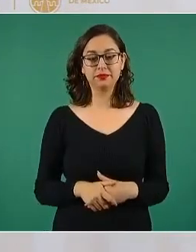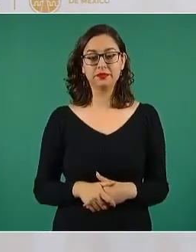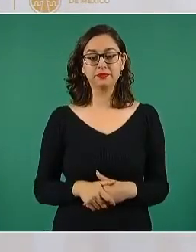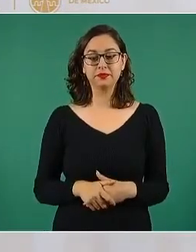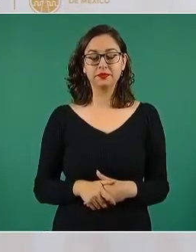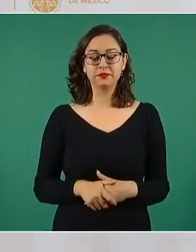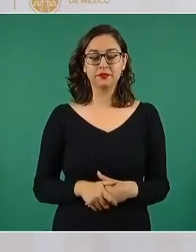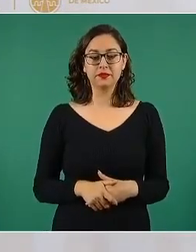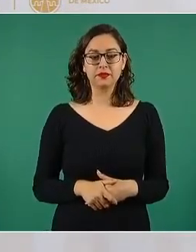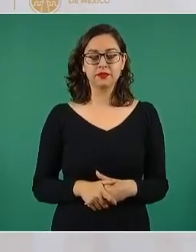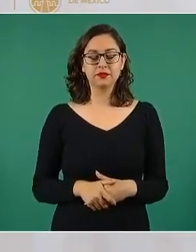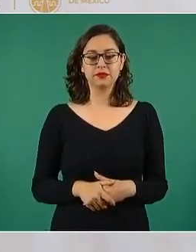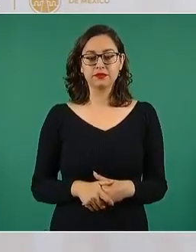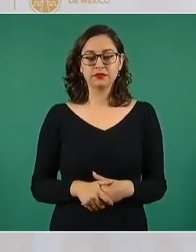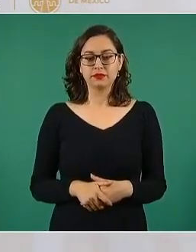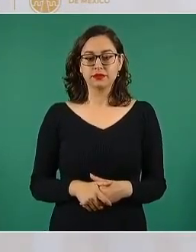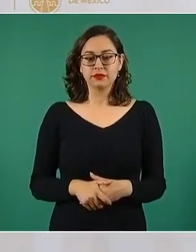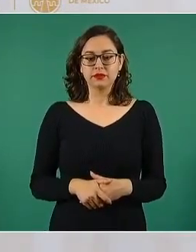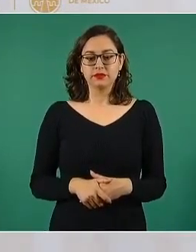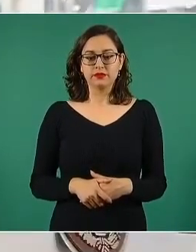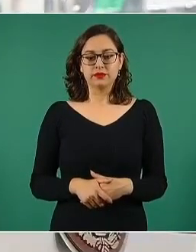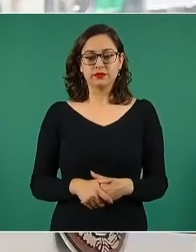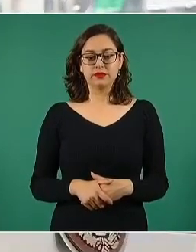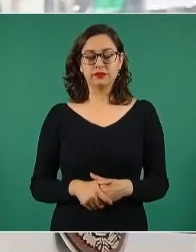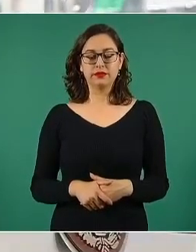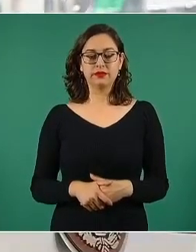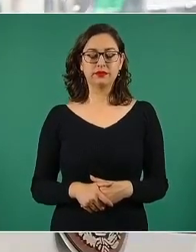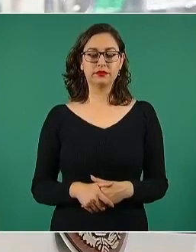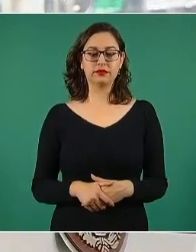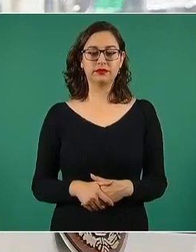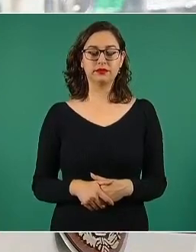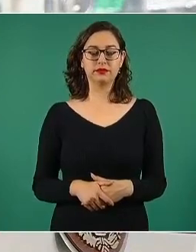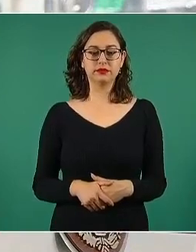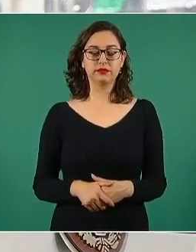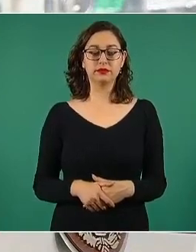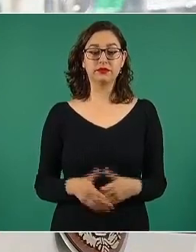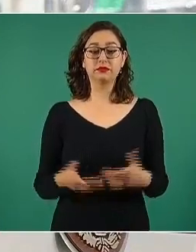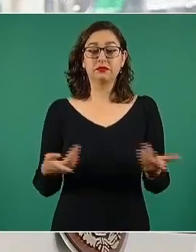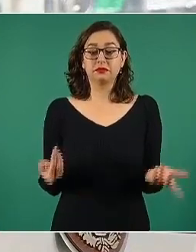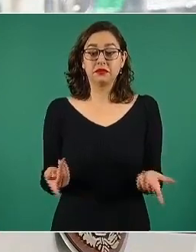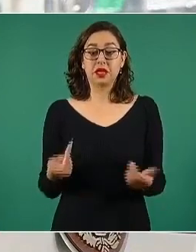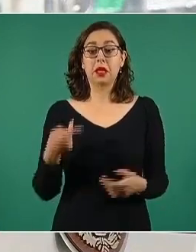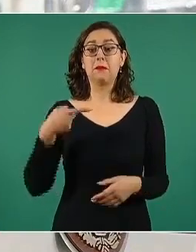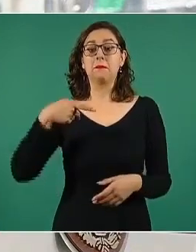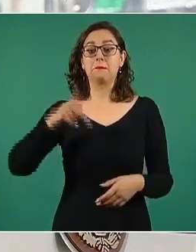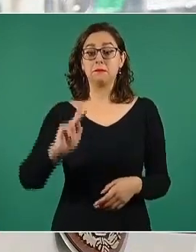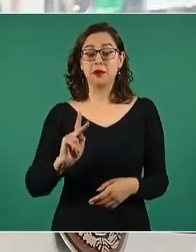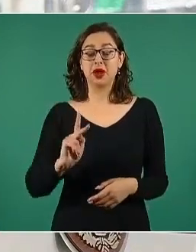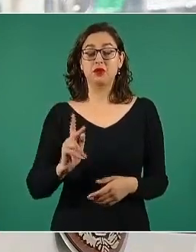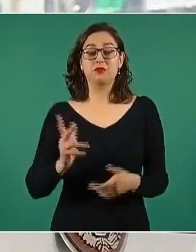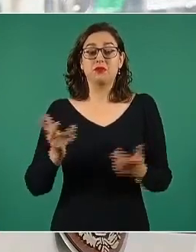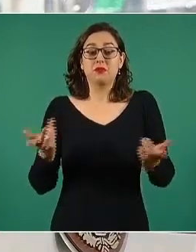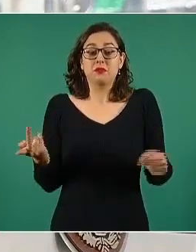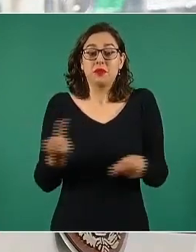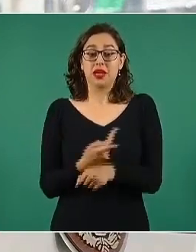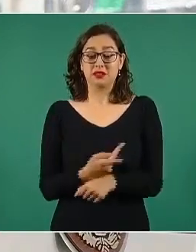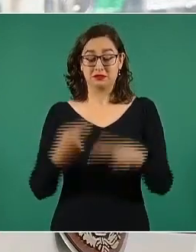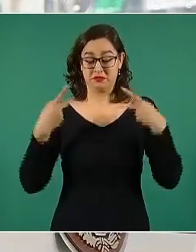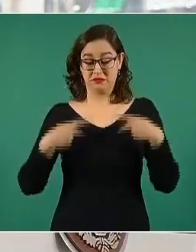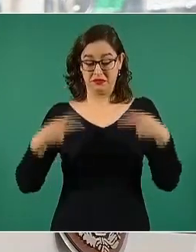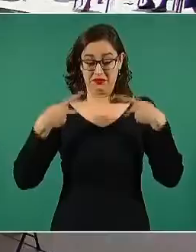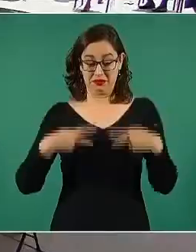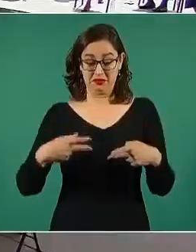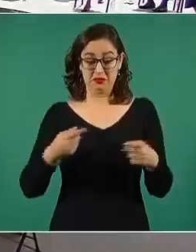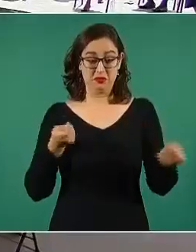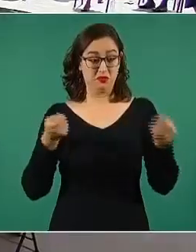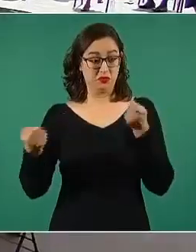Pero tampoco la acumulación de capital para los propietarios de la Nueva España y para